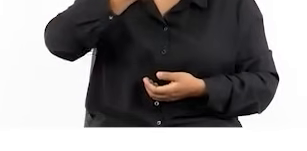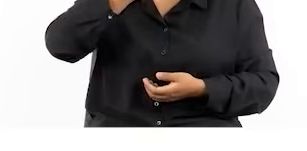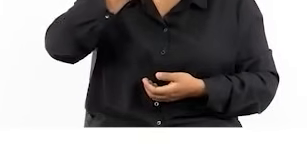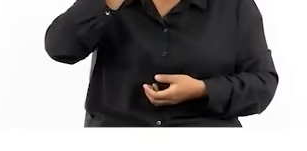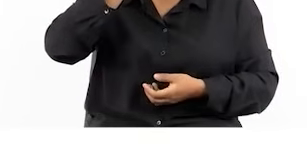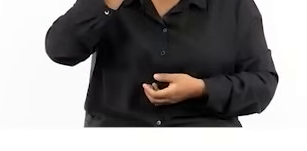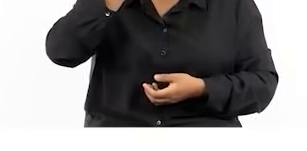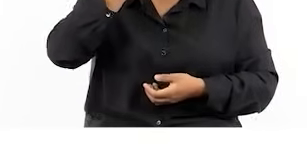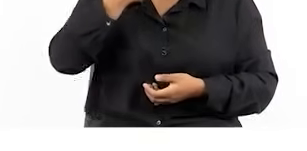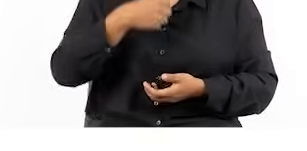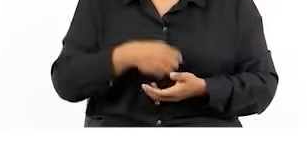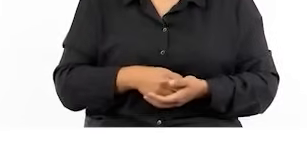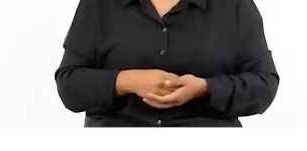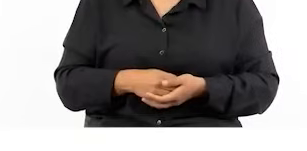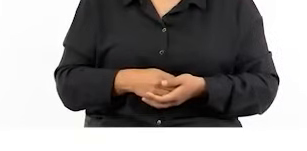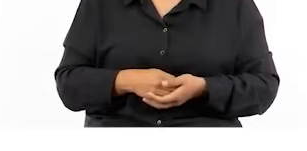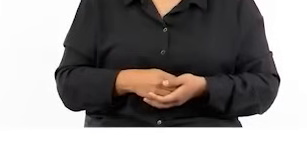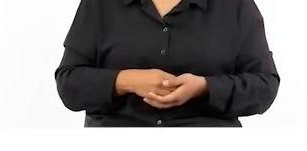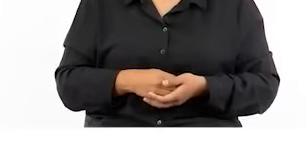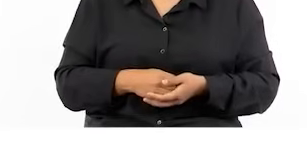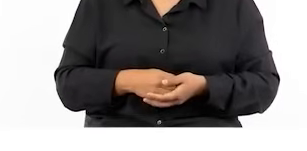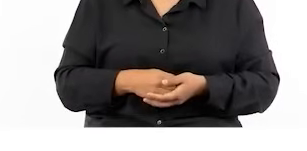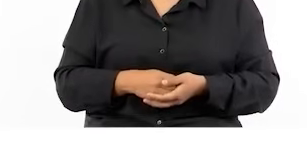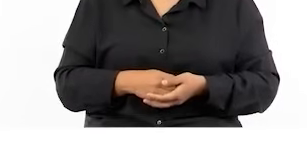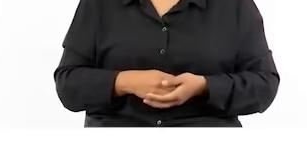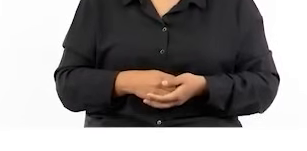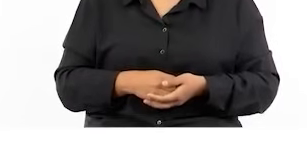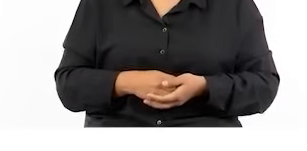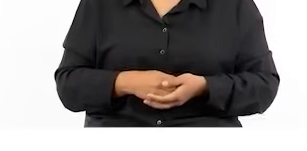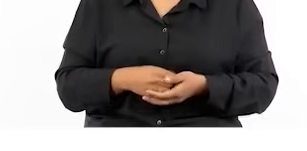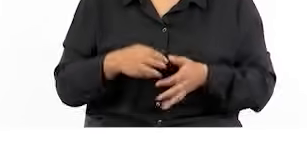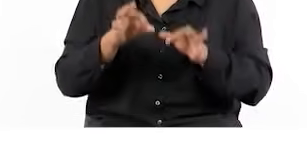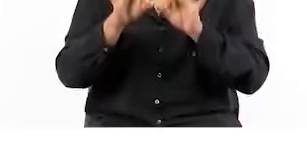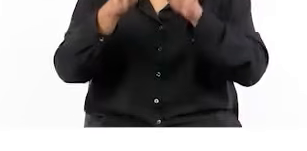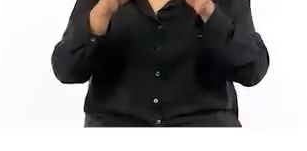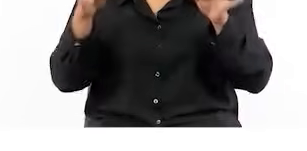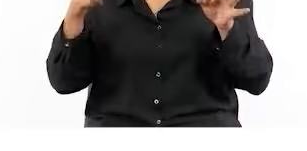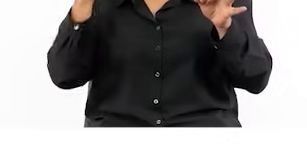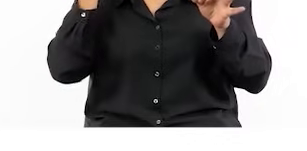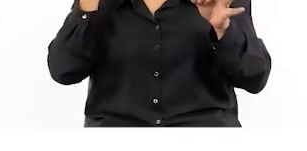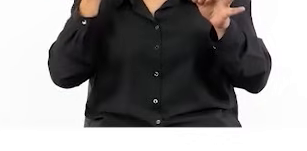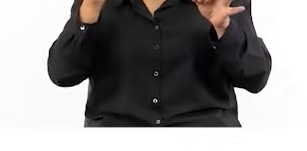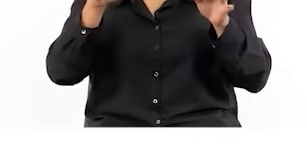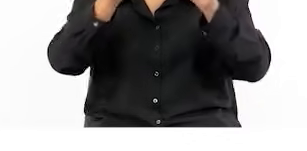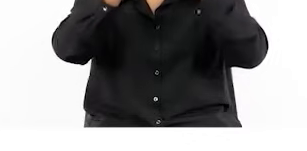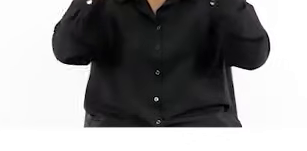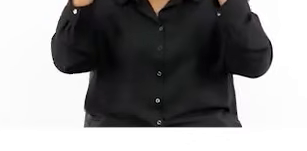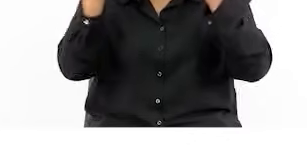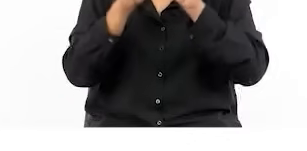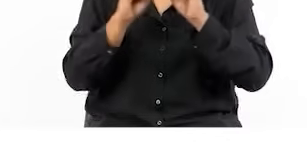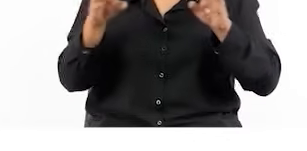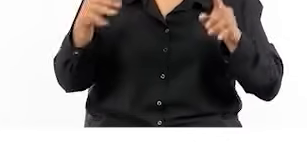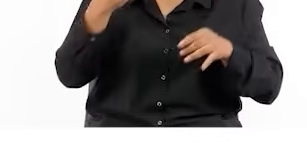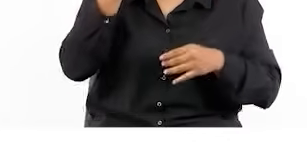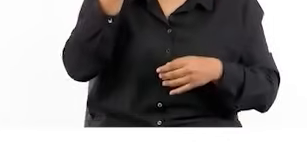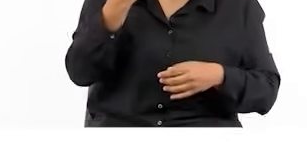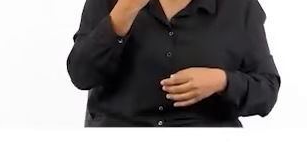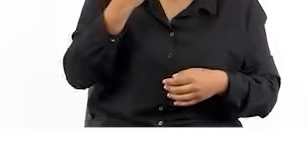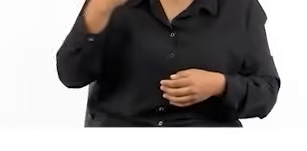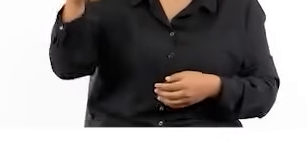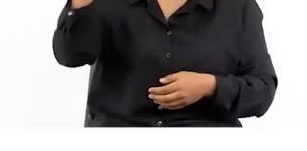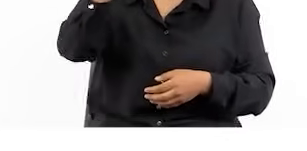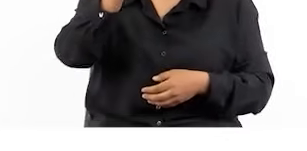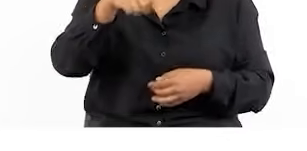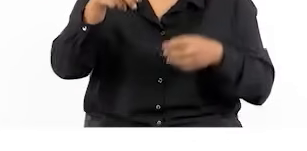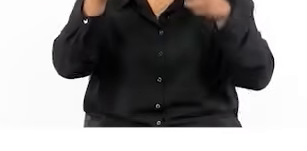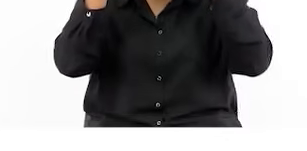Vigea, el visualizador de información geográfico de evaluación ambiental. He adjuntado el enlace a la plataforma,